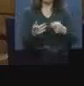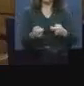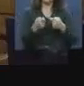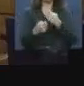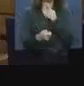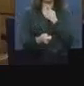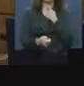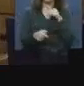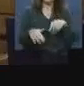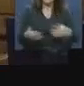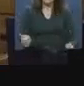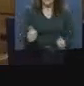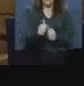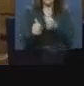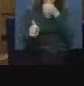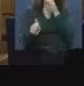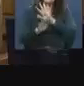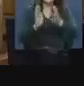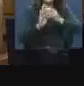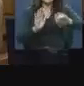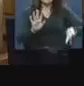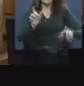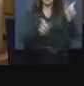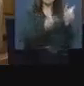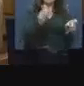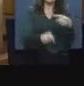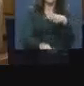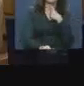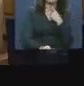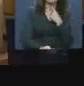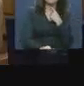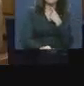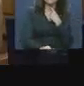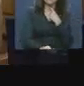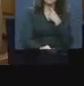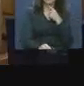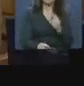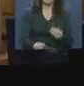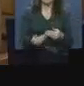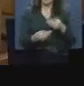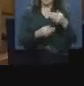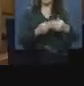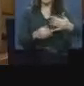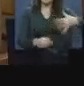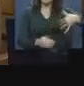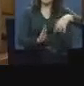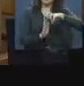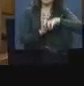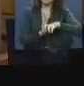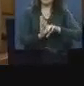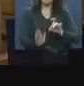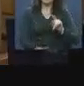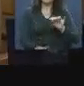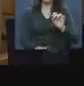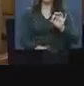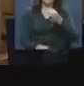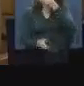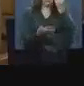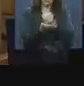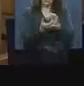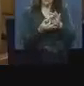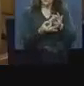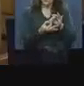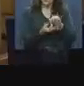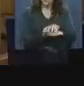de los actuales consejeros al eliminar a los incumbentes. Se incorpora, en un avance decisivo del proyecto, el delito del lucro, siguiendo